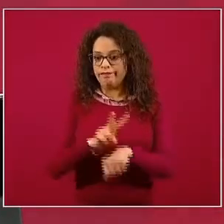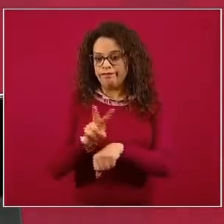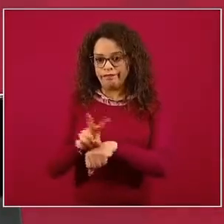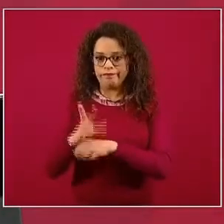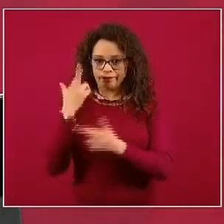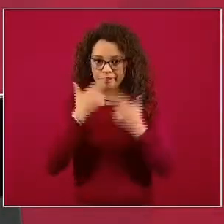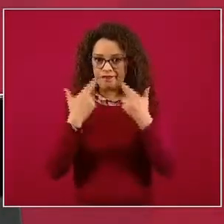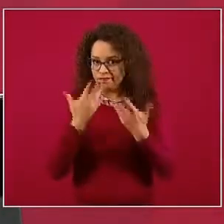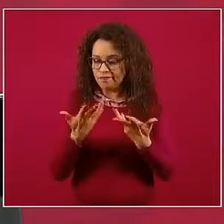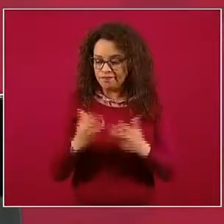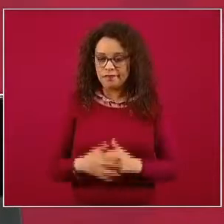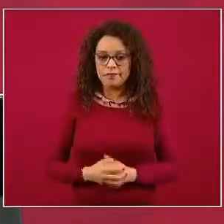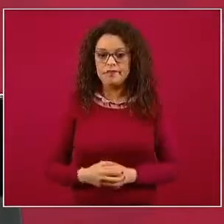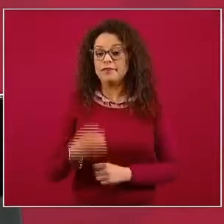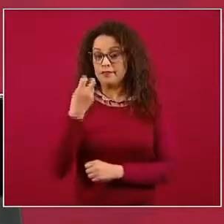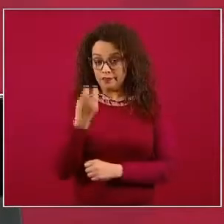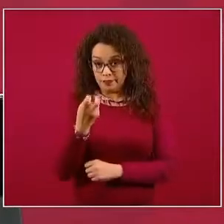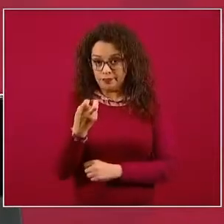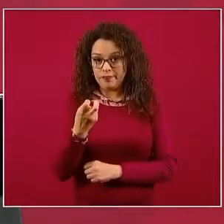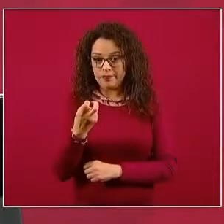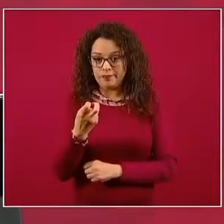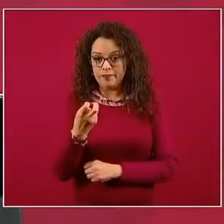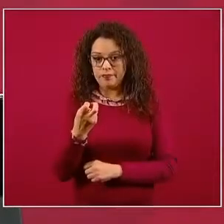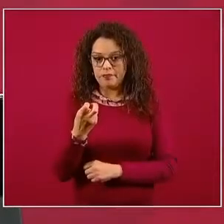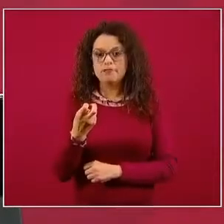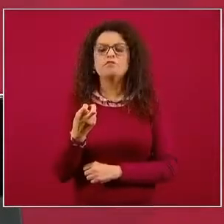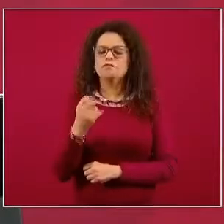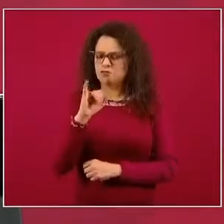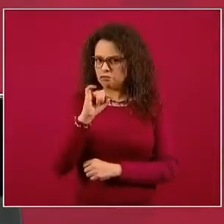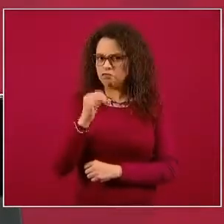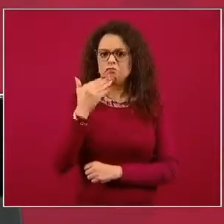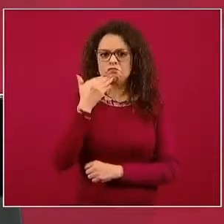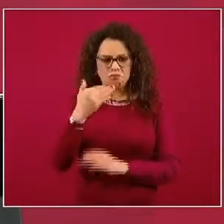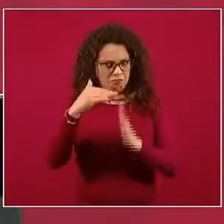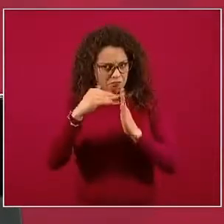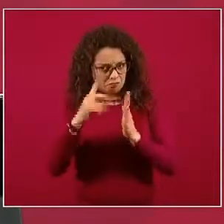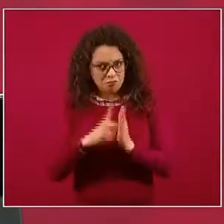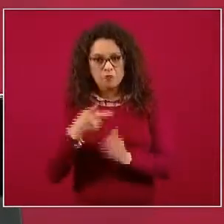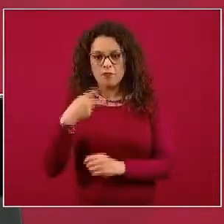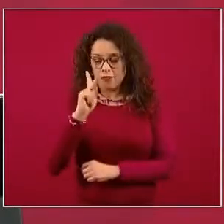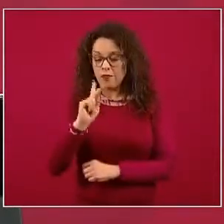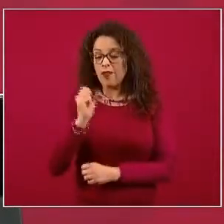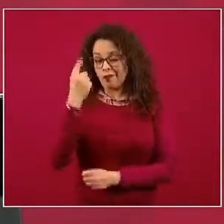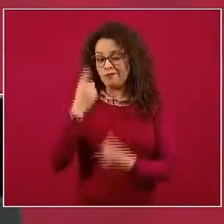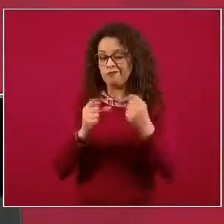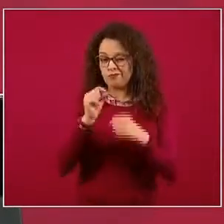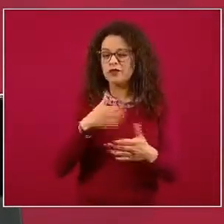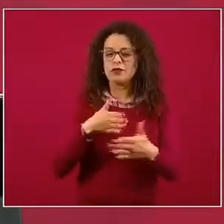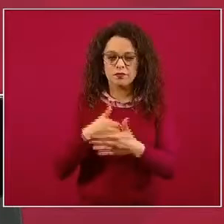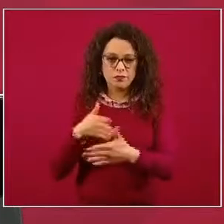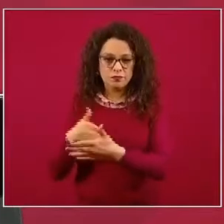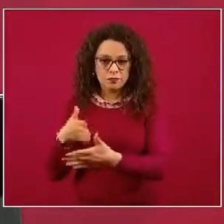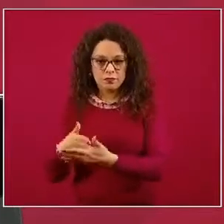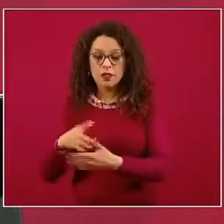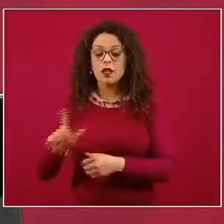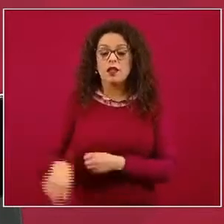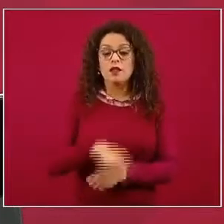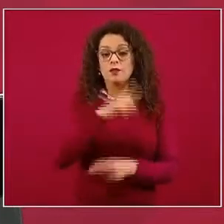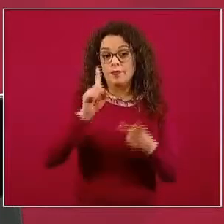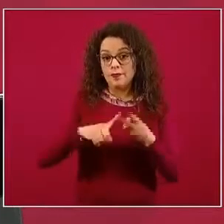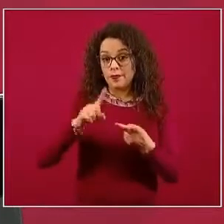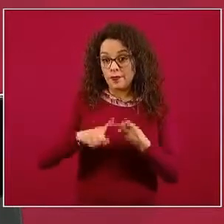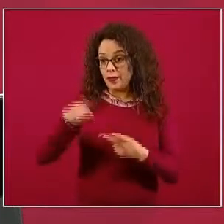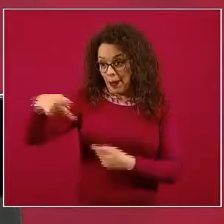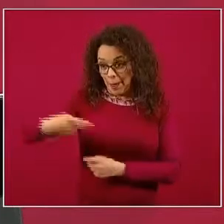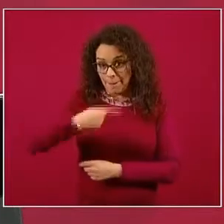Entonces, el modelo, insisto, es productivo, pero tiene sus limitaciones y parte, encaminándome a la segunda parte de su